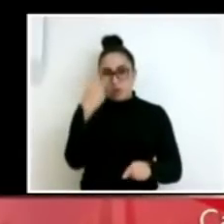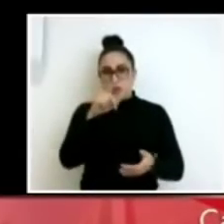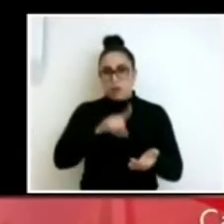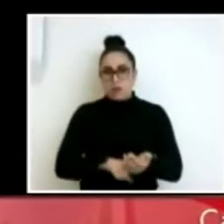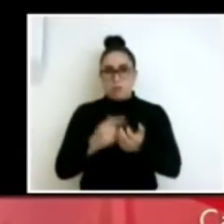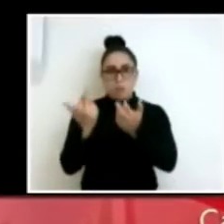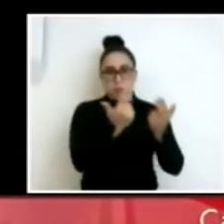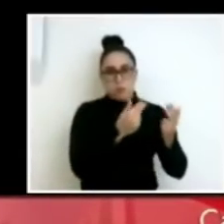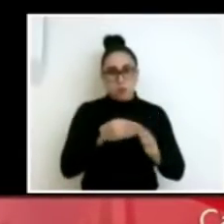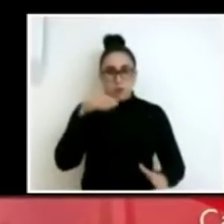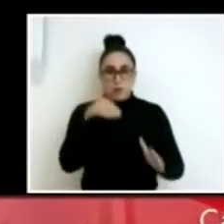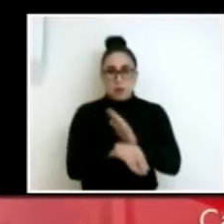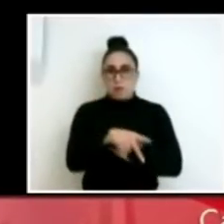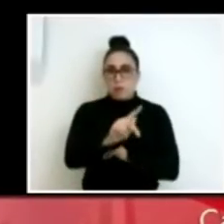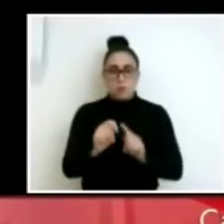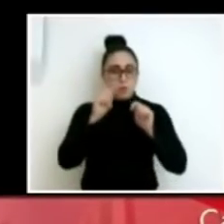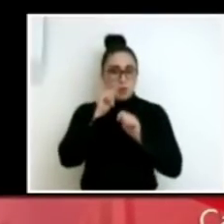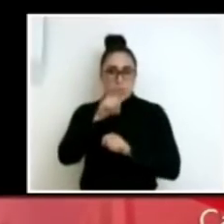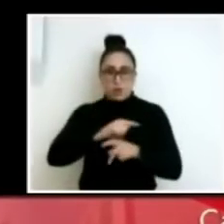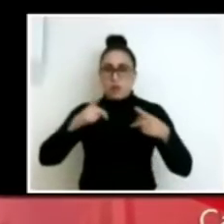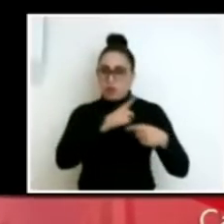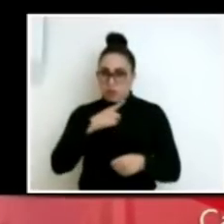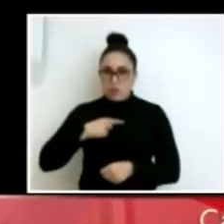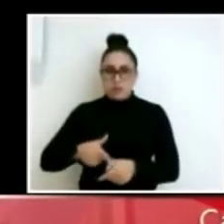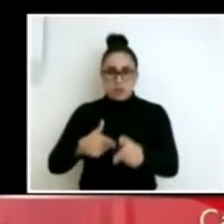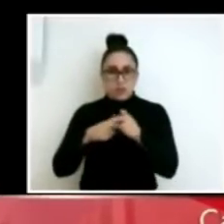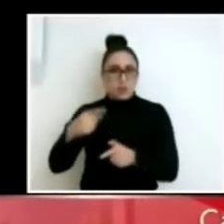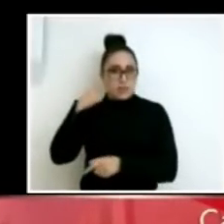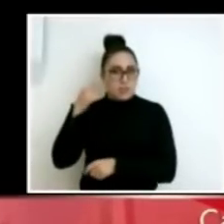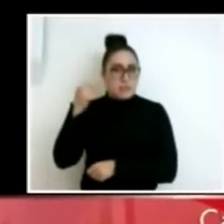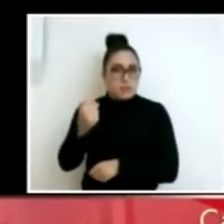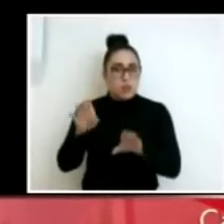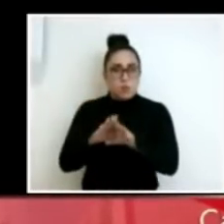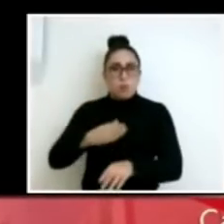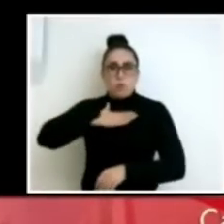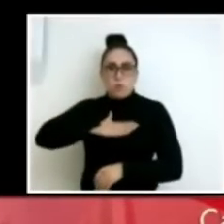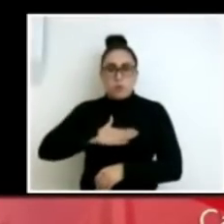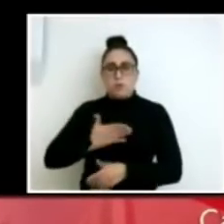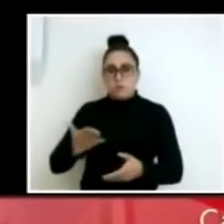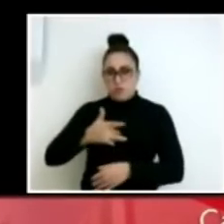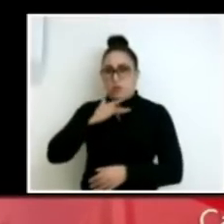donde en lugar de prevalecer la justicia, prevalezca la venganza como premisa en el poder.